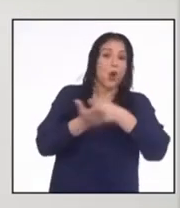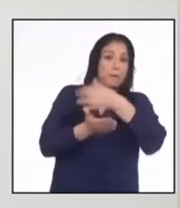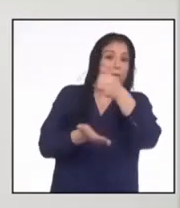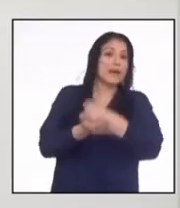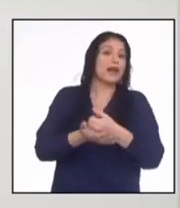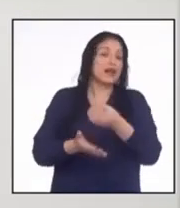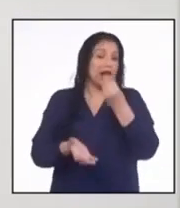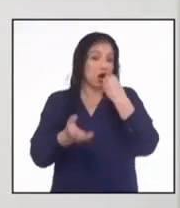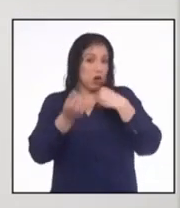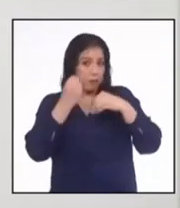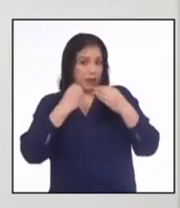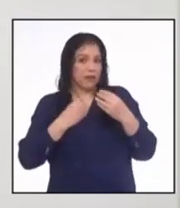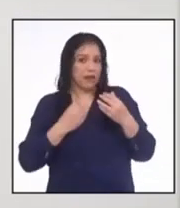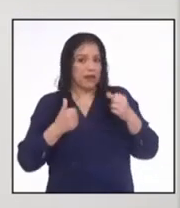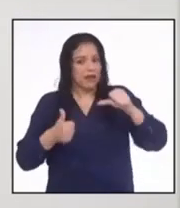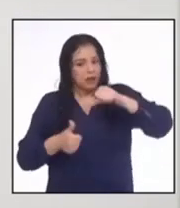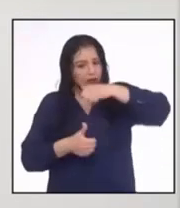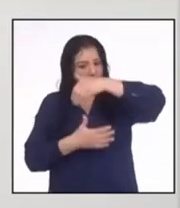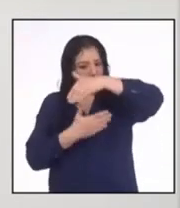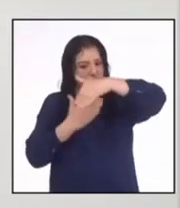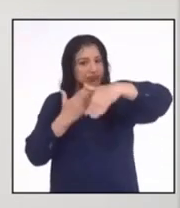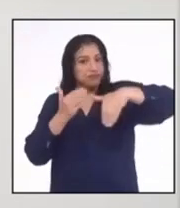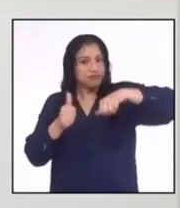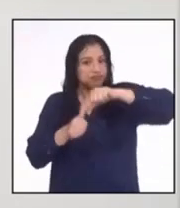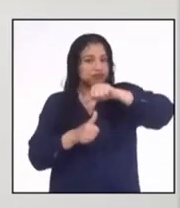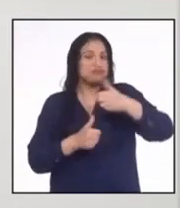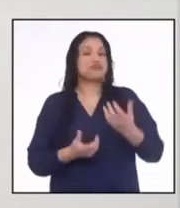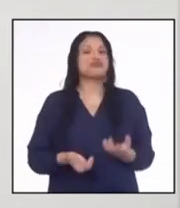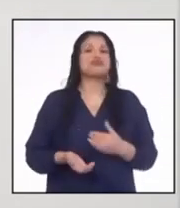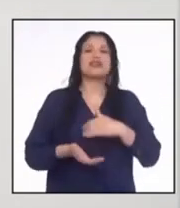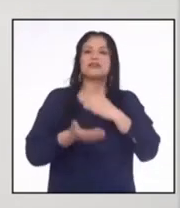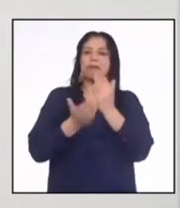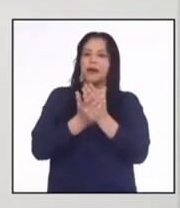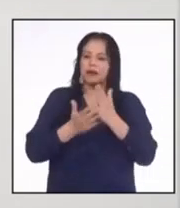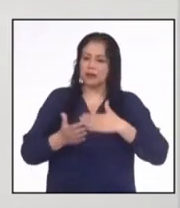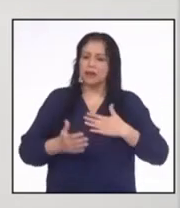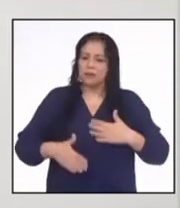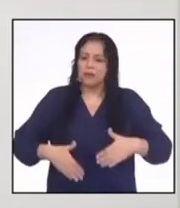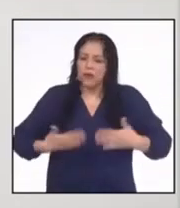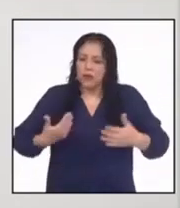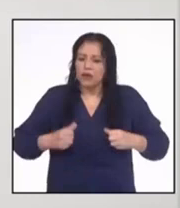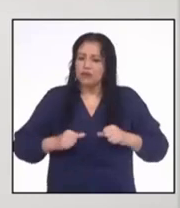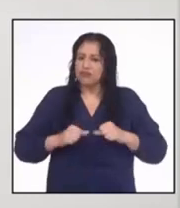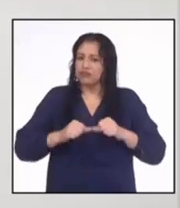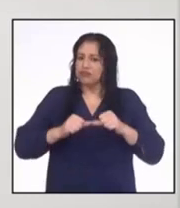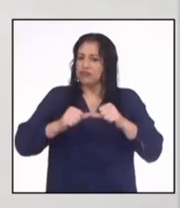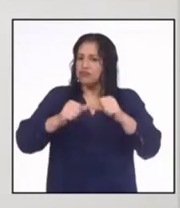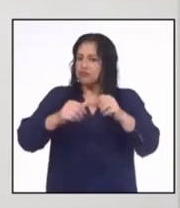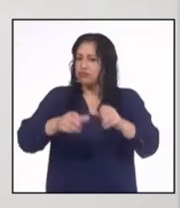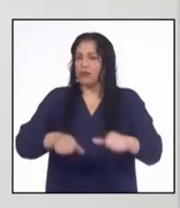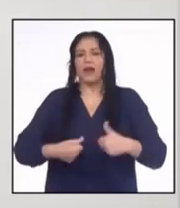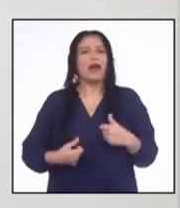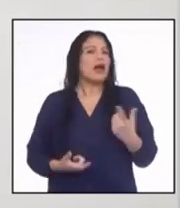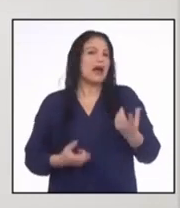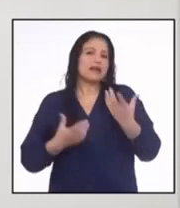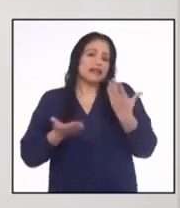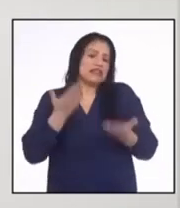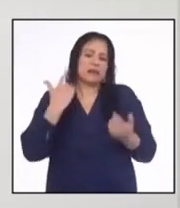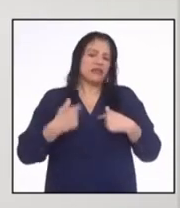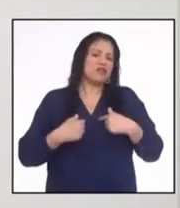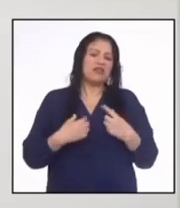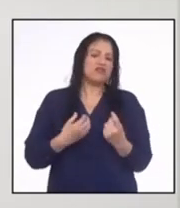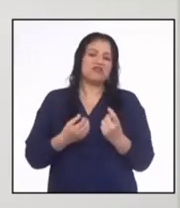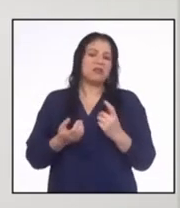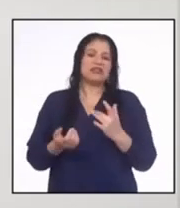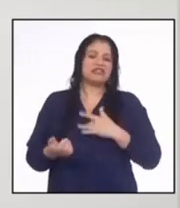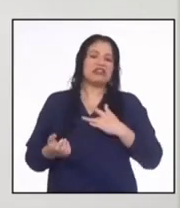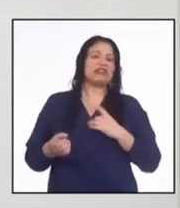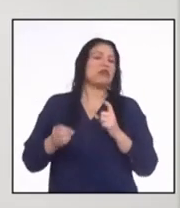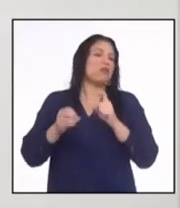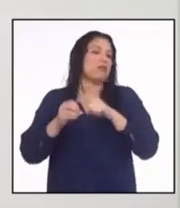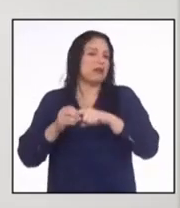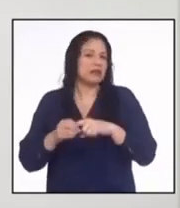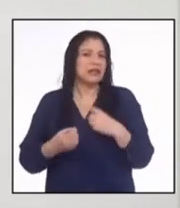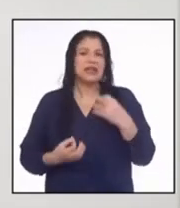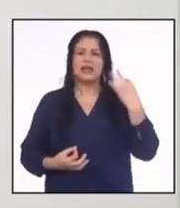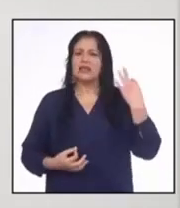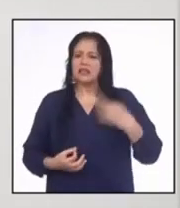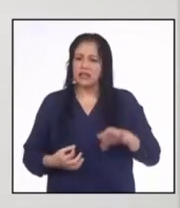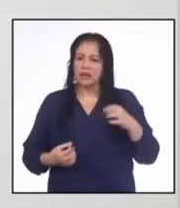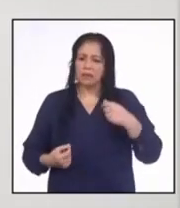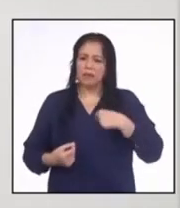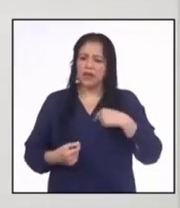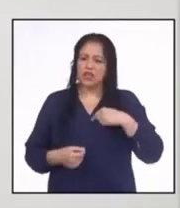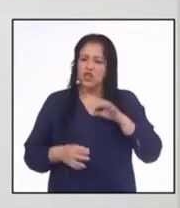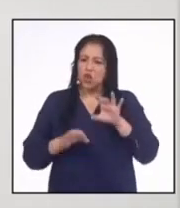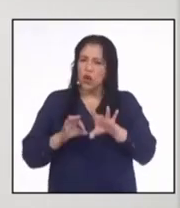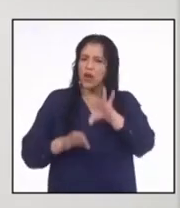alimento. Socializar es parte de nuestra supervivencia, así no nos sintamos parte del mismo. Siempre estamos eligiendo